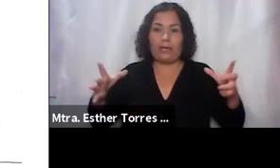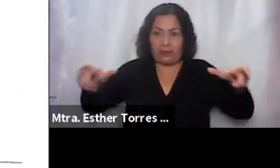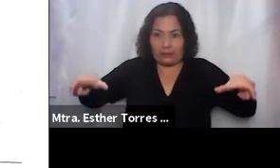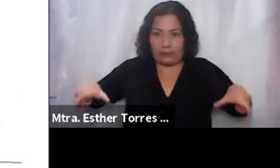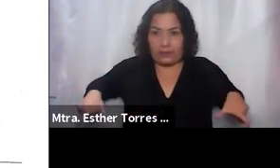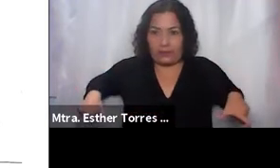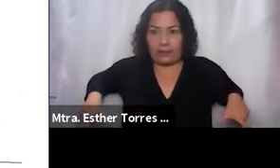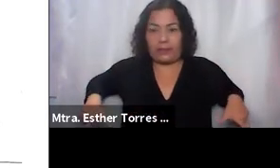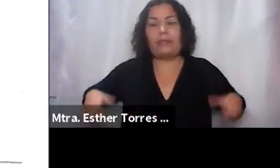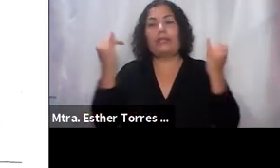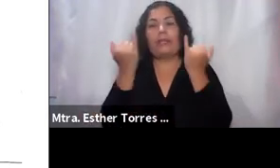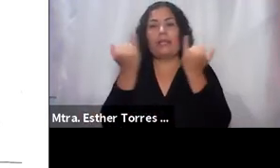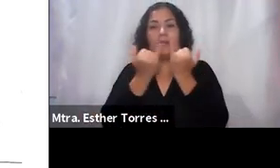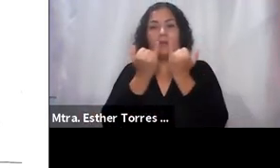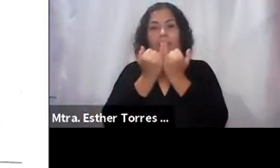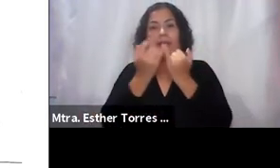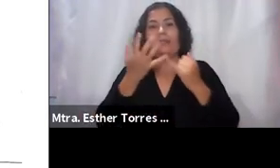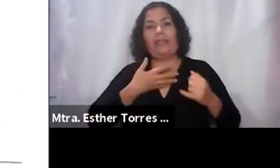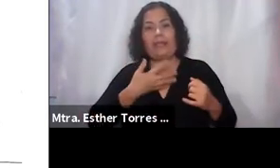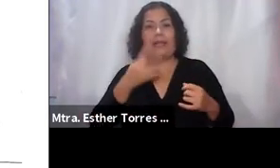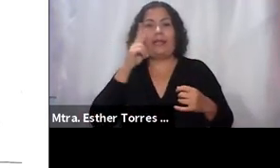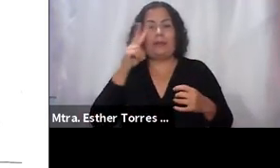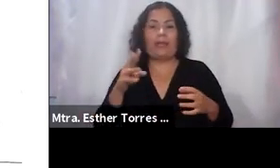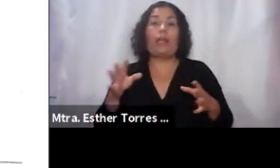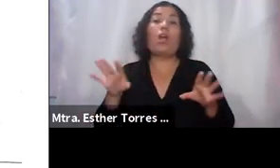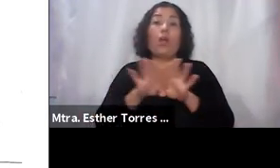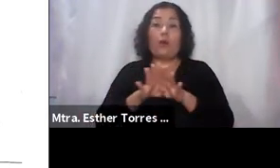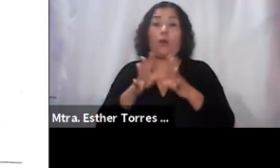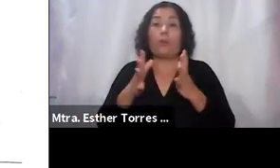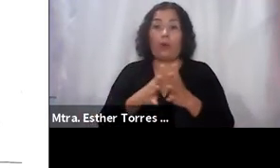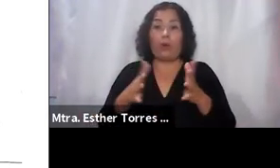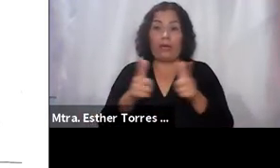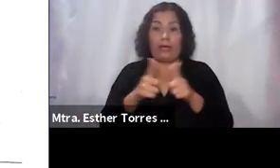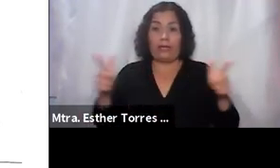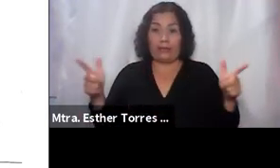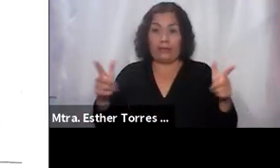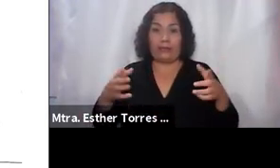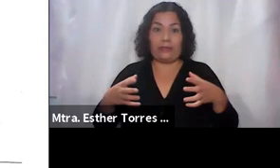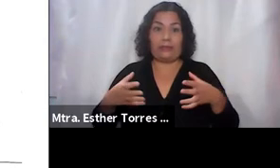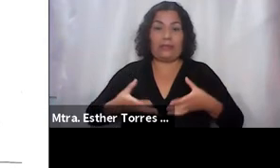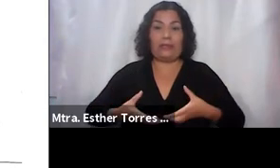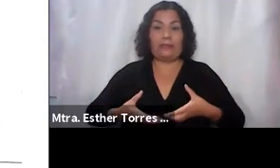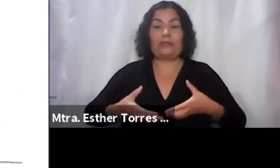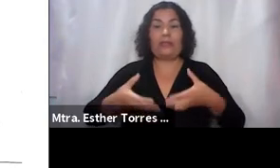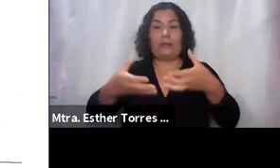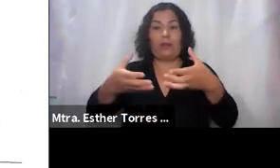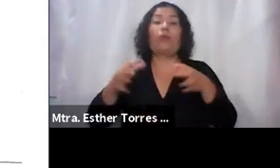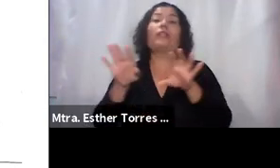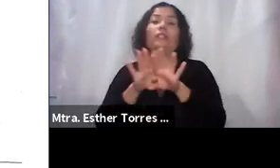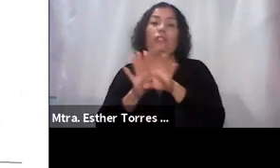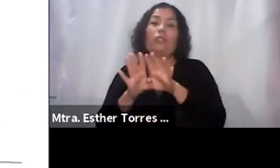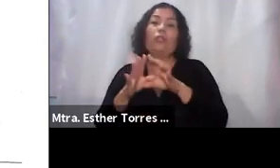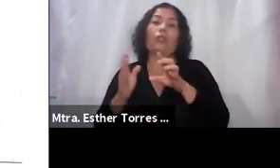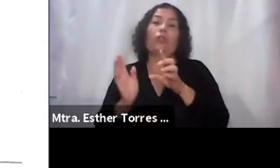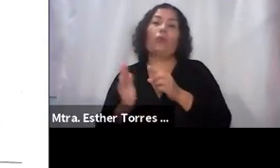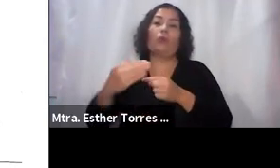también tenían que ver el ancho de los carriles y los giros, ¿no? De los vehículos, que